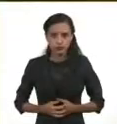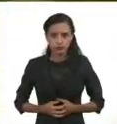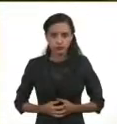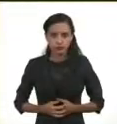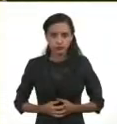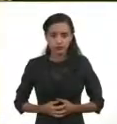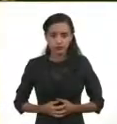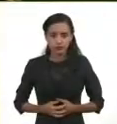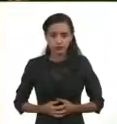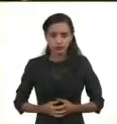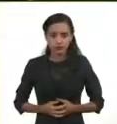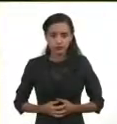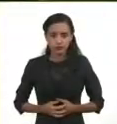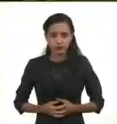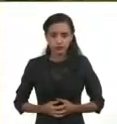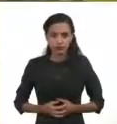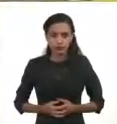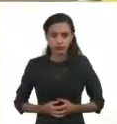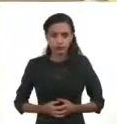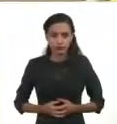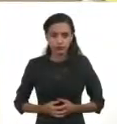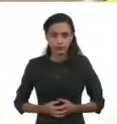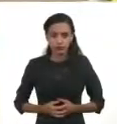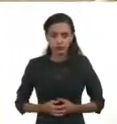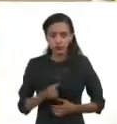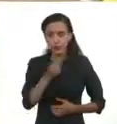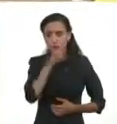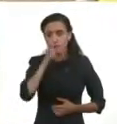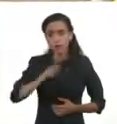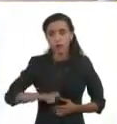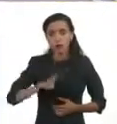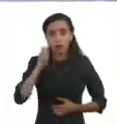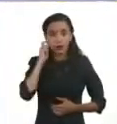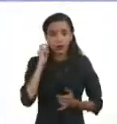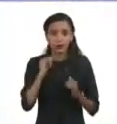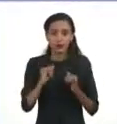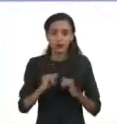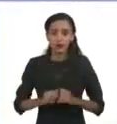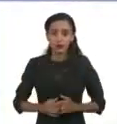Gladys Rubio, Sistema Informativo de la Televisión Cubana.